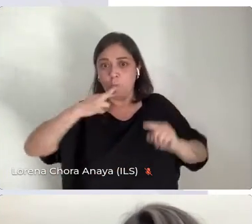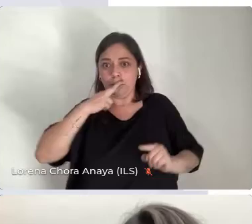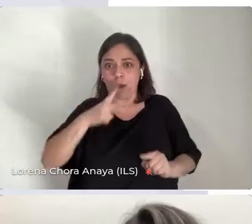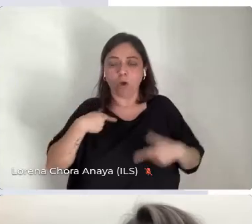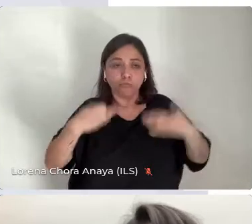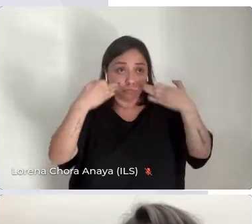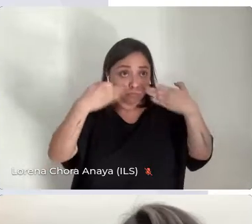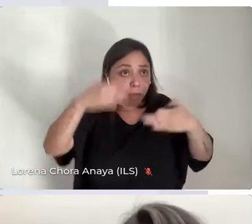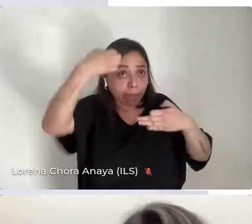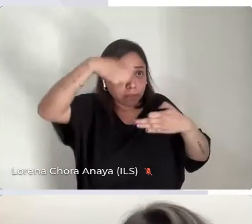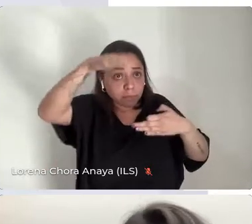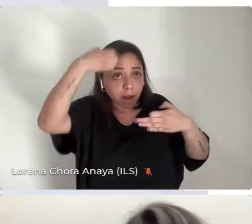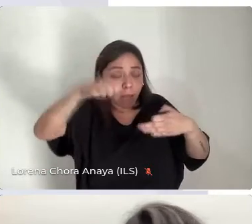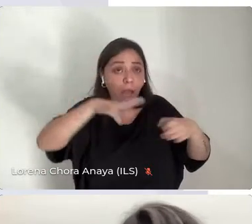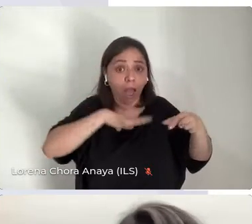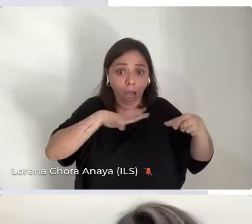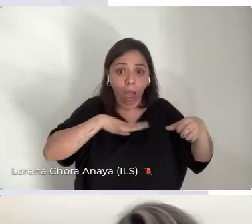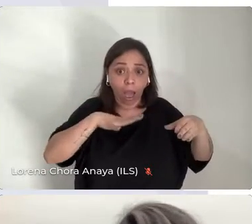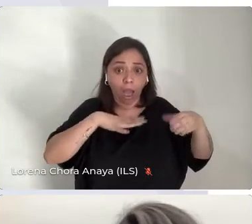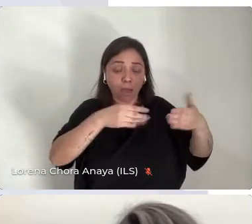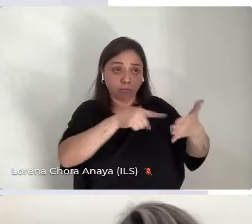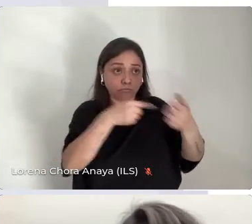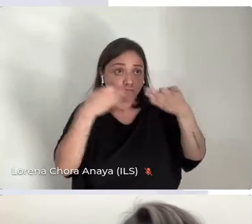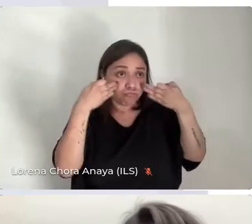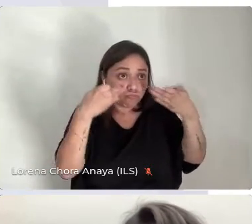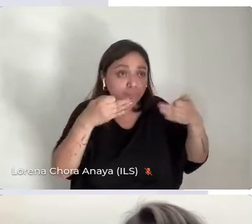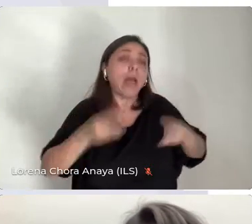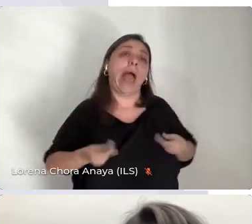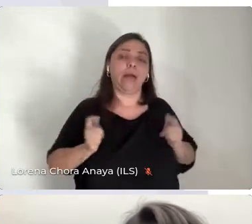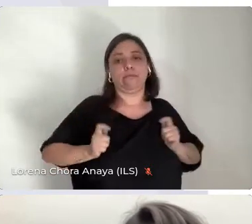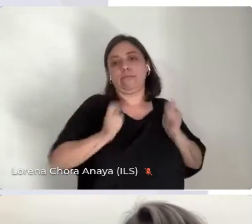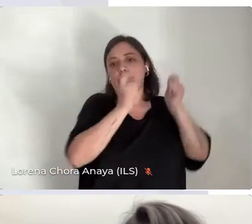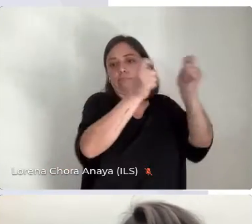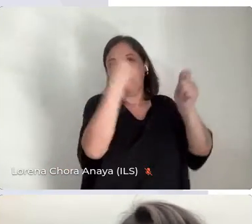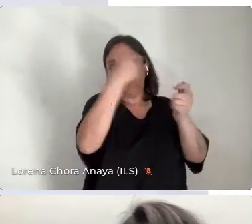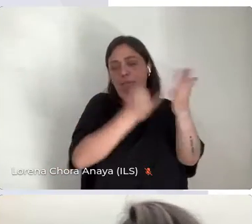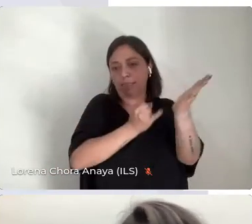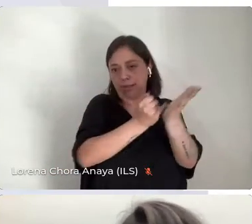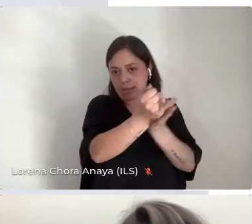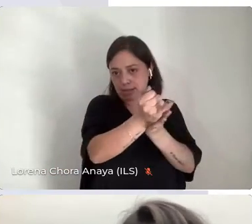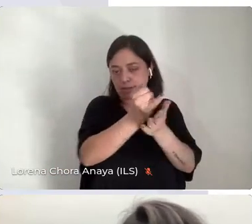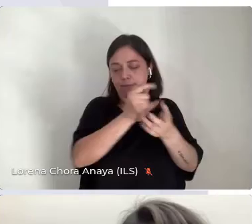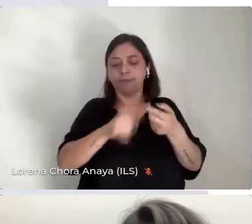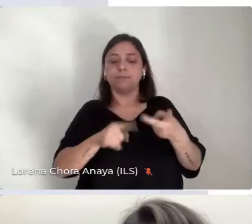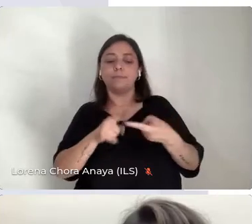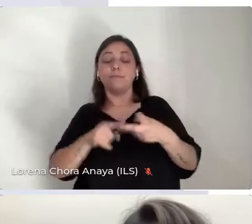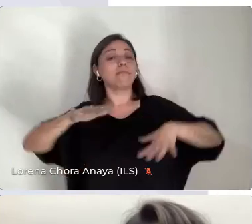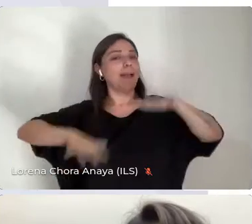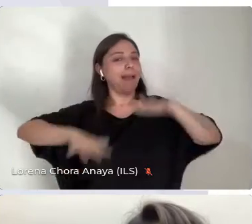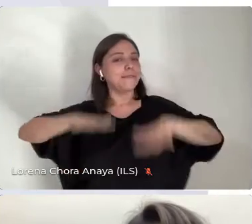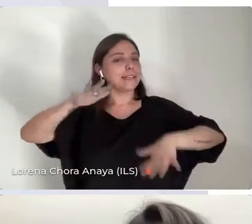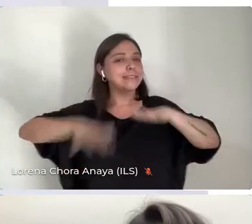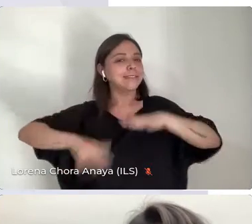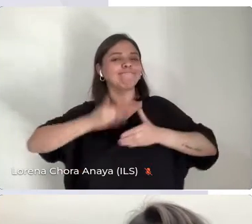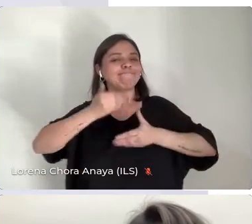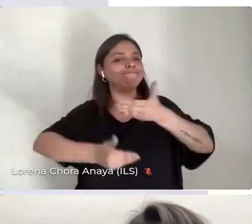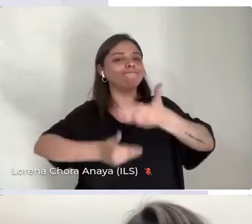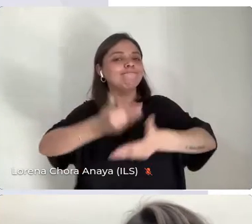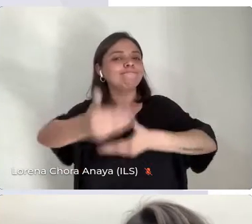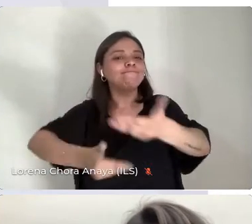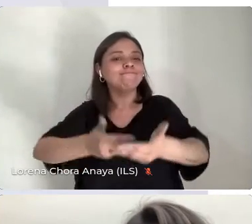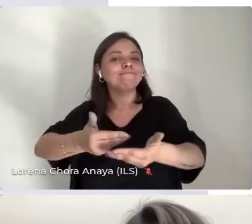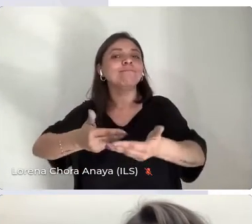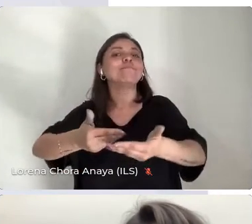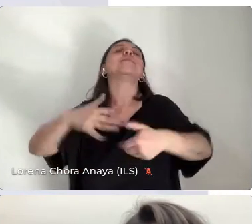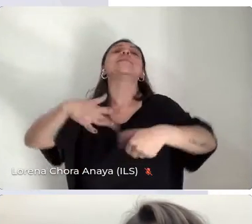sumar valor. Otros programas donde no hemos logrado avanzar es cuando el propósito no está claro. Y ese propósito, al no